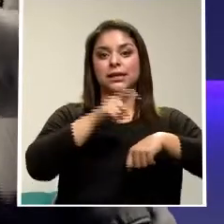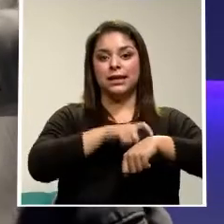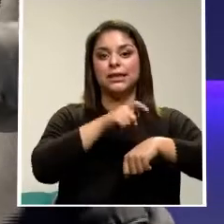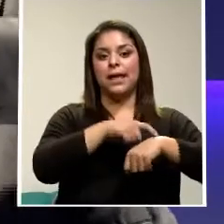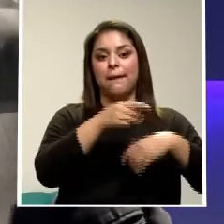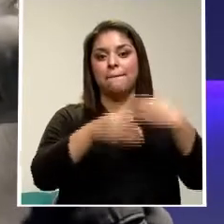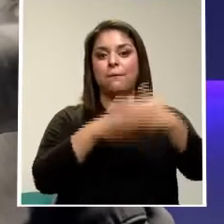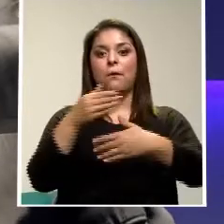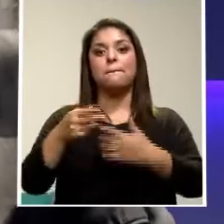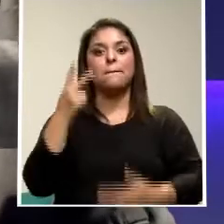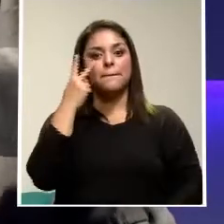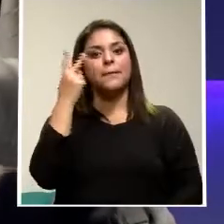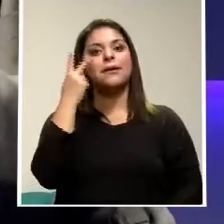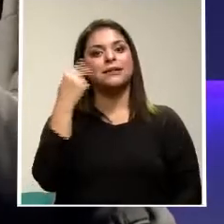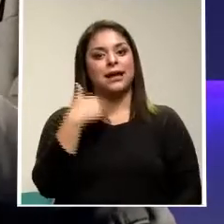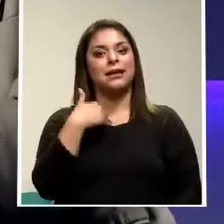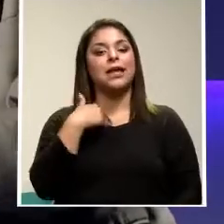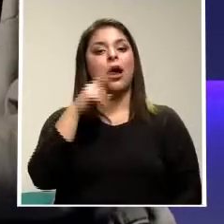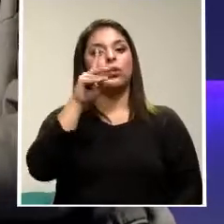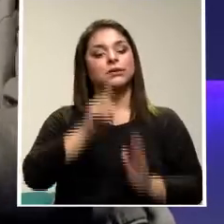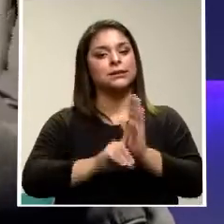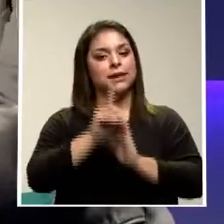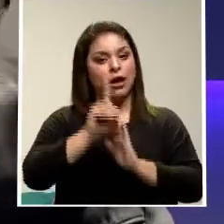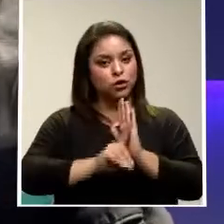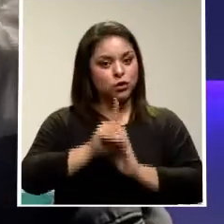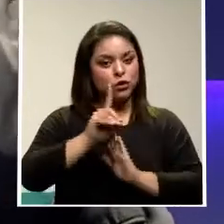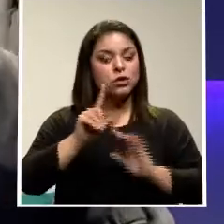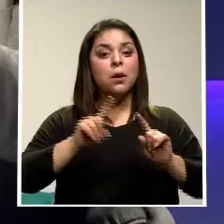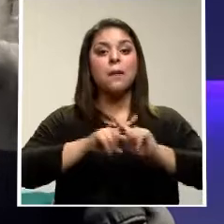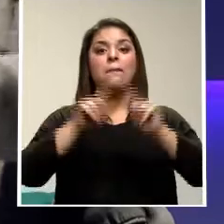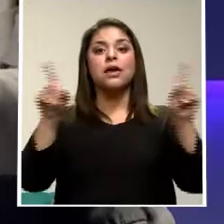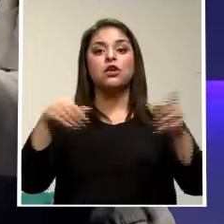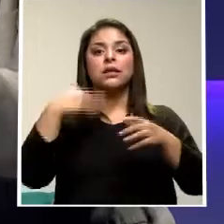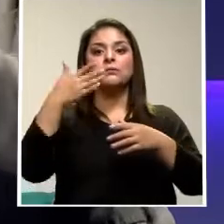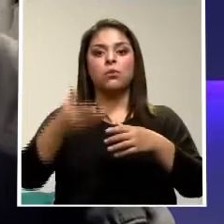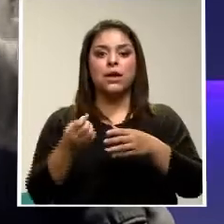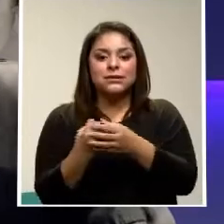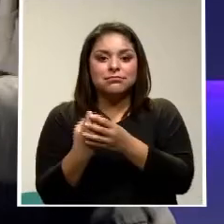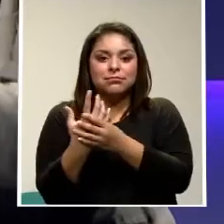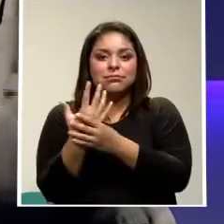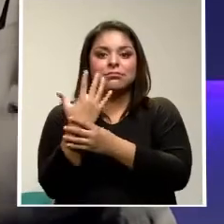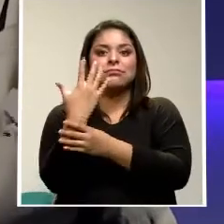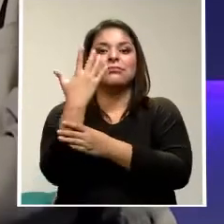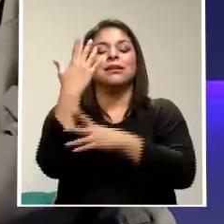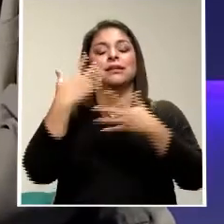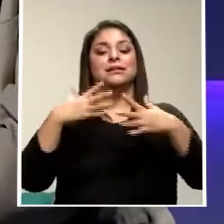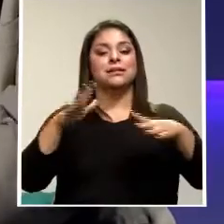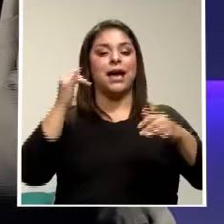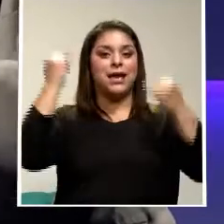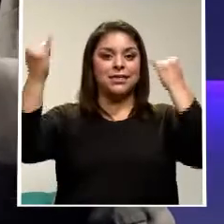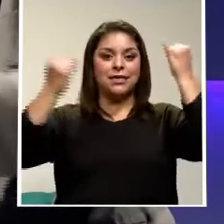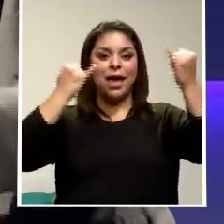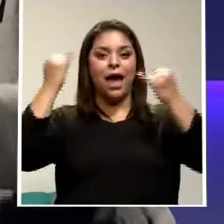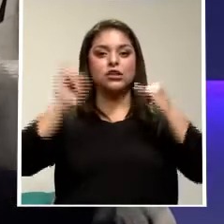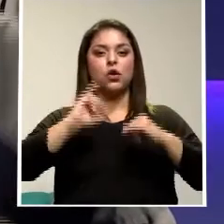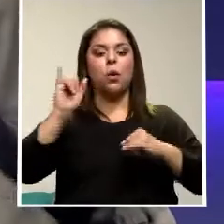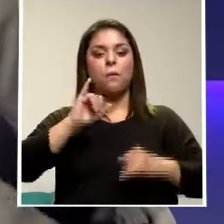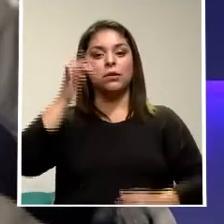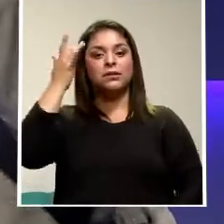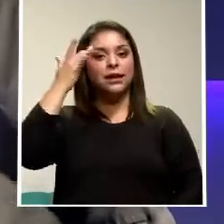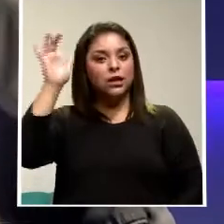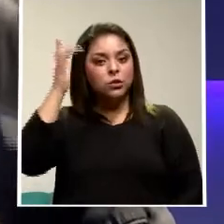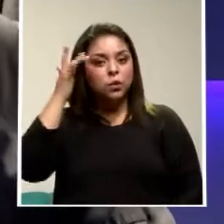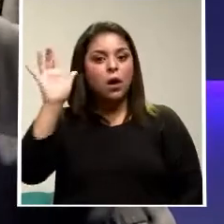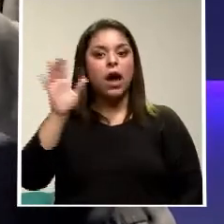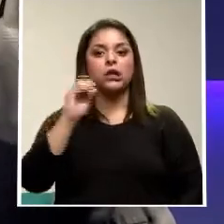a ver que tenían un desarrollo, pero que cuando germinan, cuando aparecen como inquietudes de intelectuales